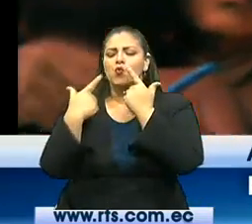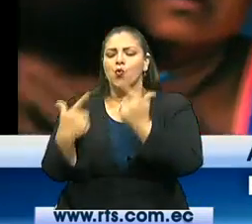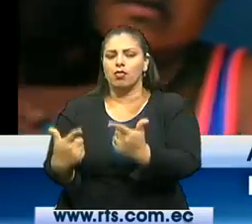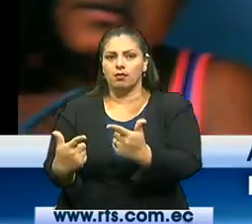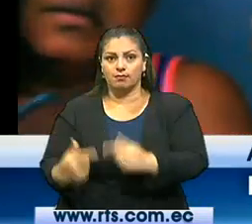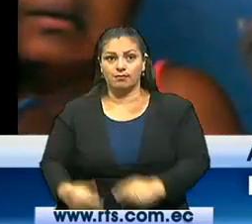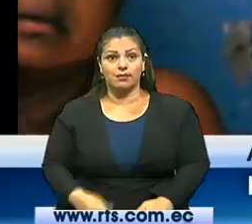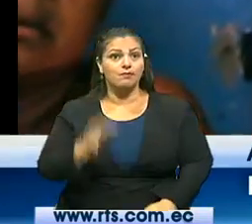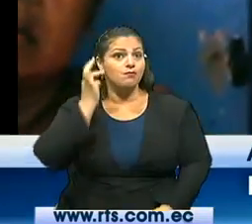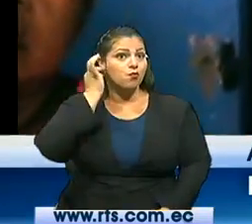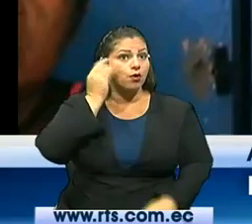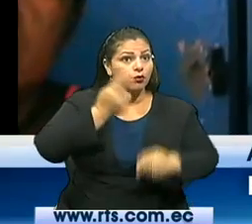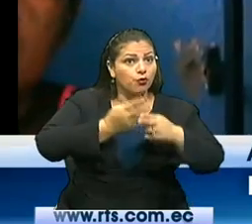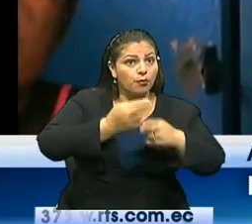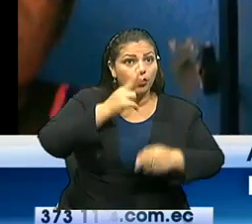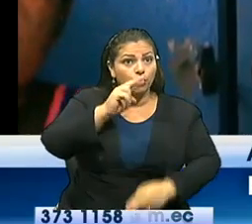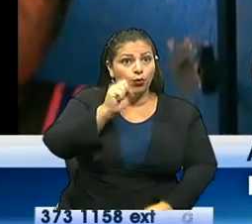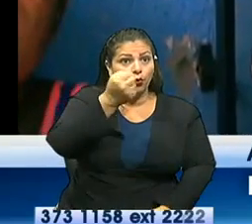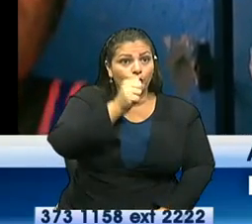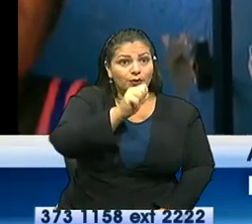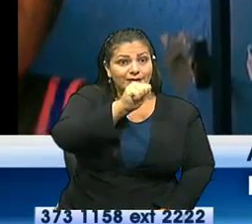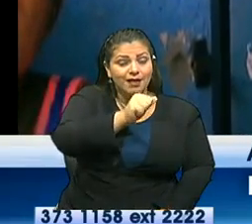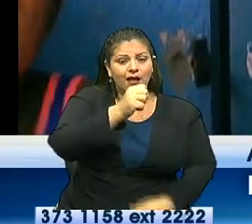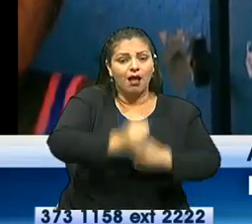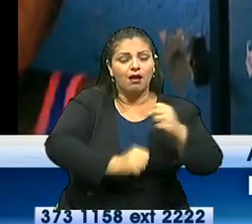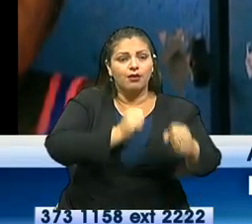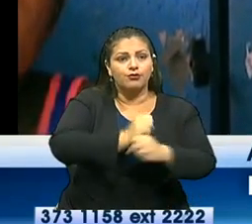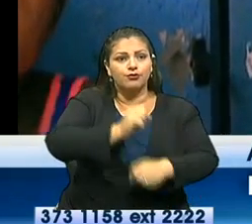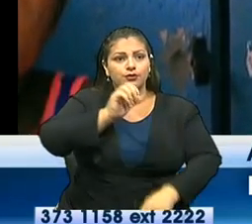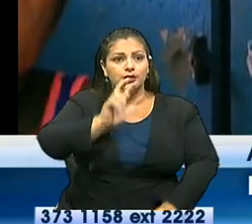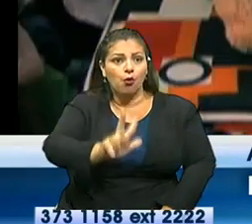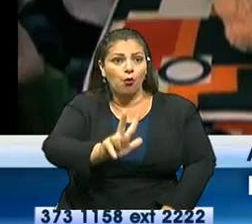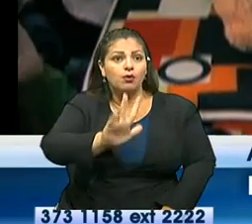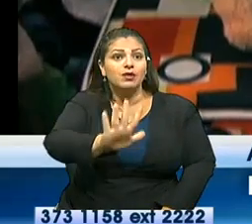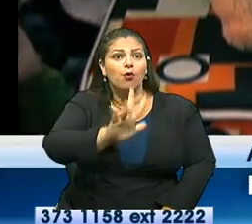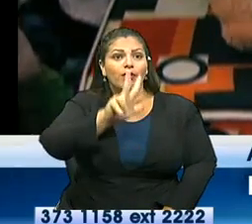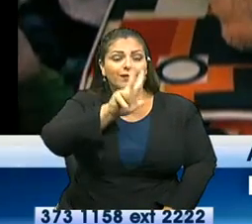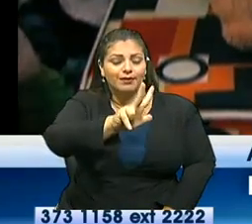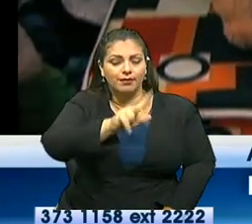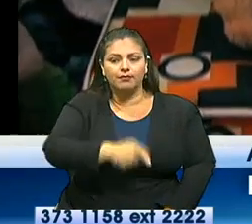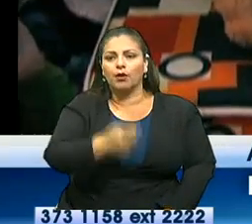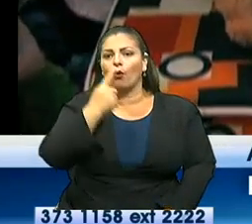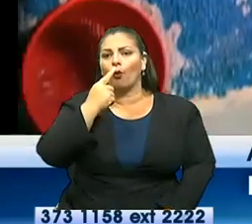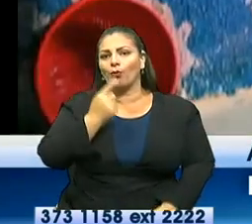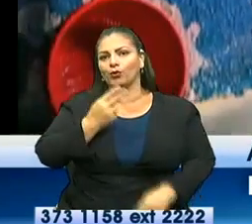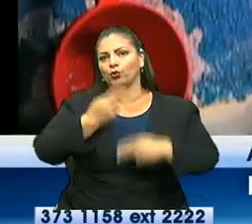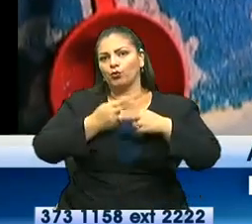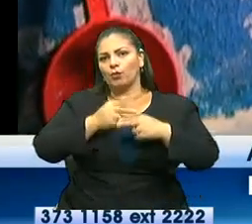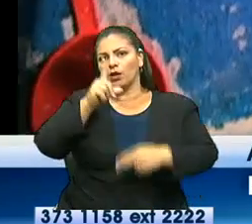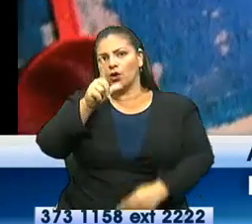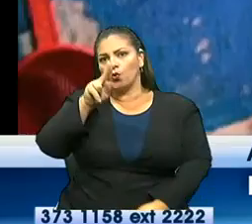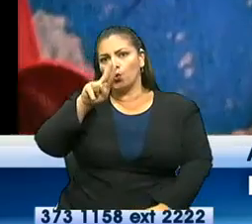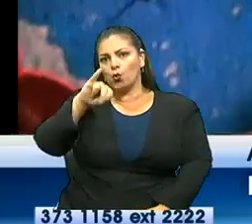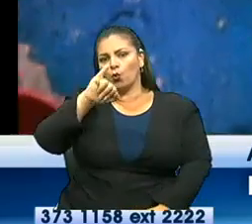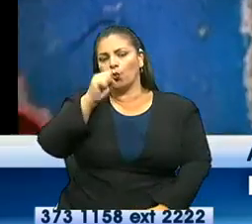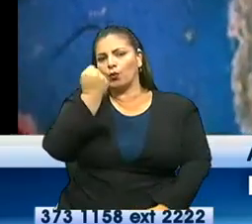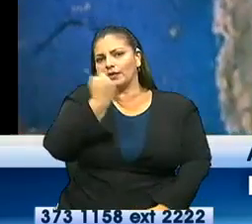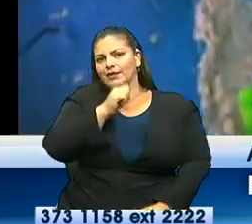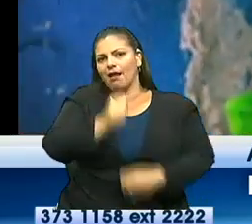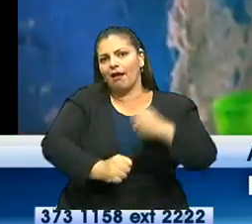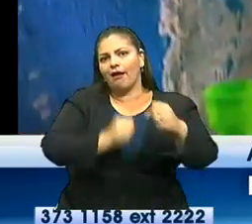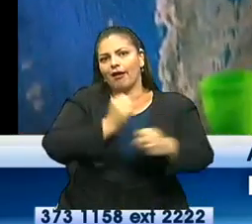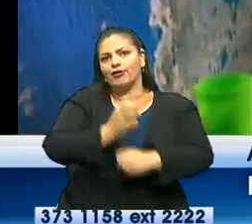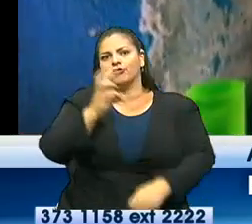Luis García, de 60, quienes las acogieron con todo el cariño, pero con pocos o casi nada de recursos para